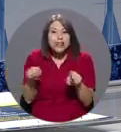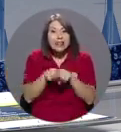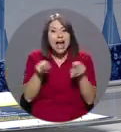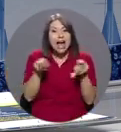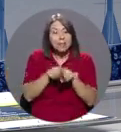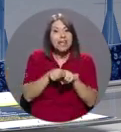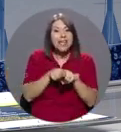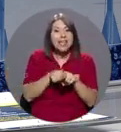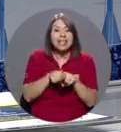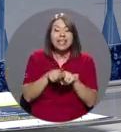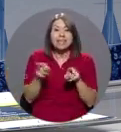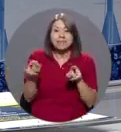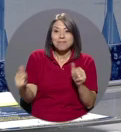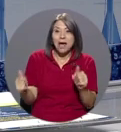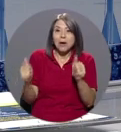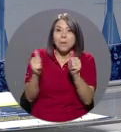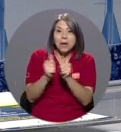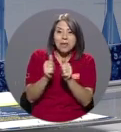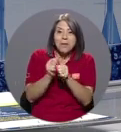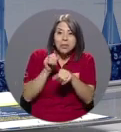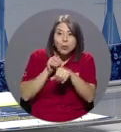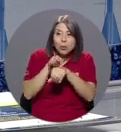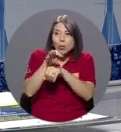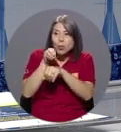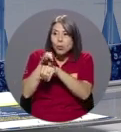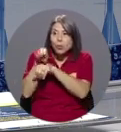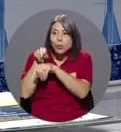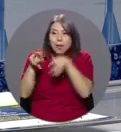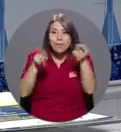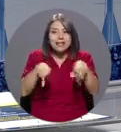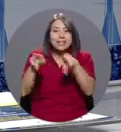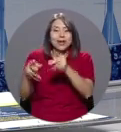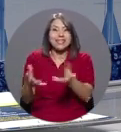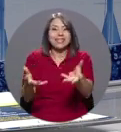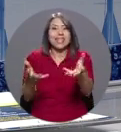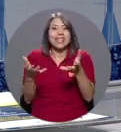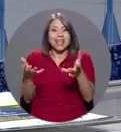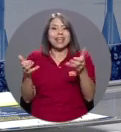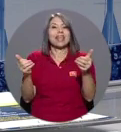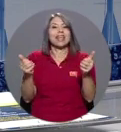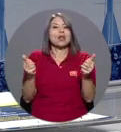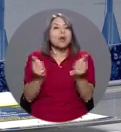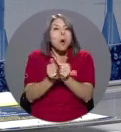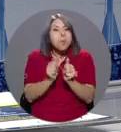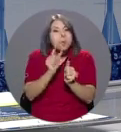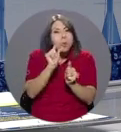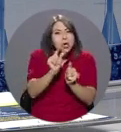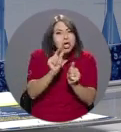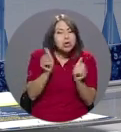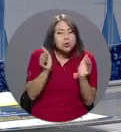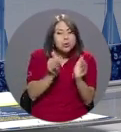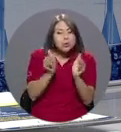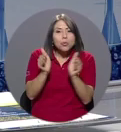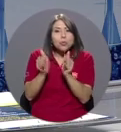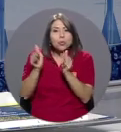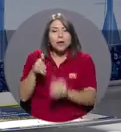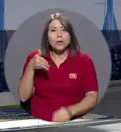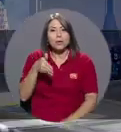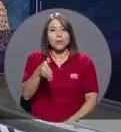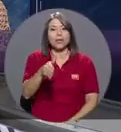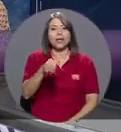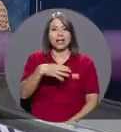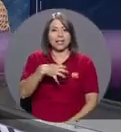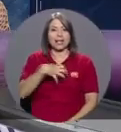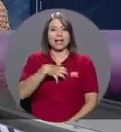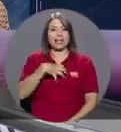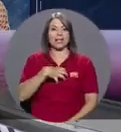también algunos compañeros el acompañamiento para las personas que quieren desarrollar cultivos a pequeña escala, ¿verdad?, de cíclidos